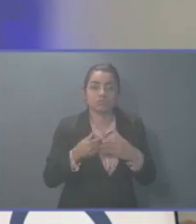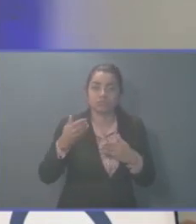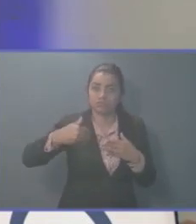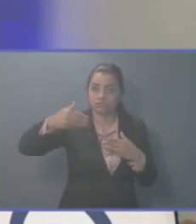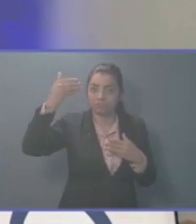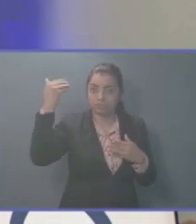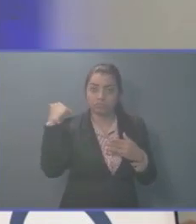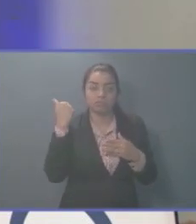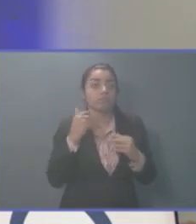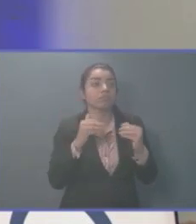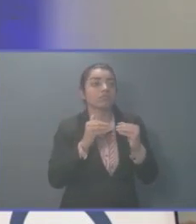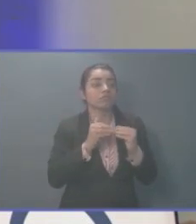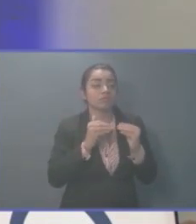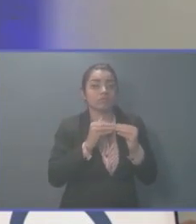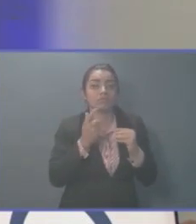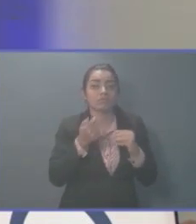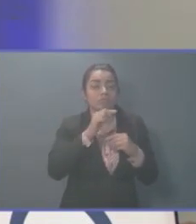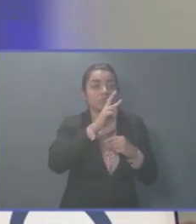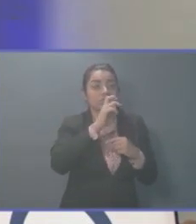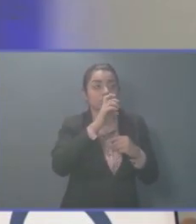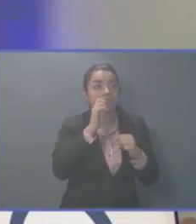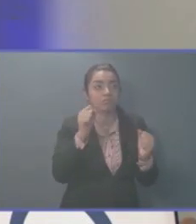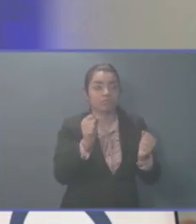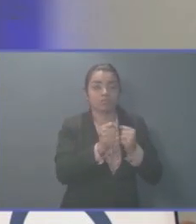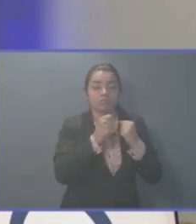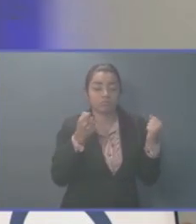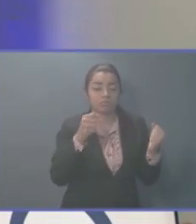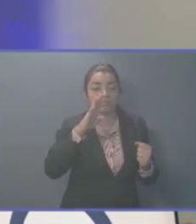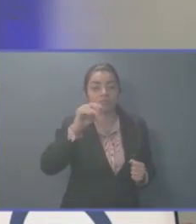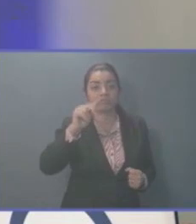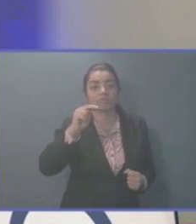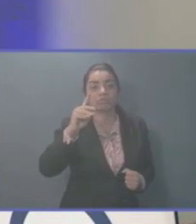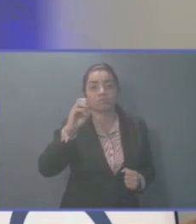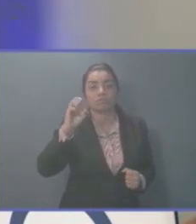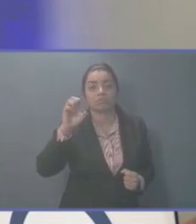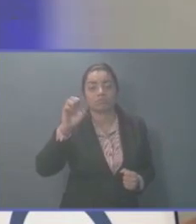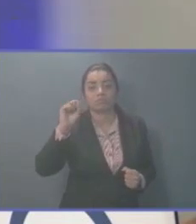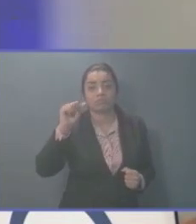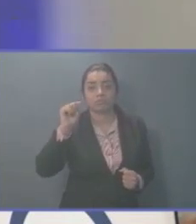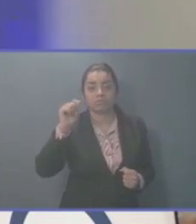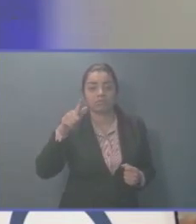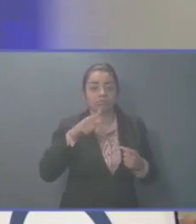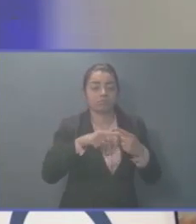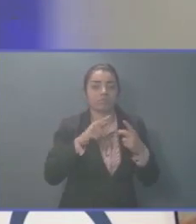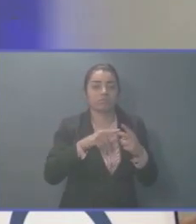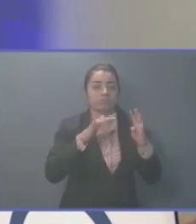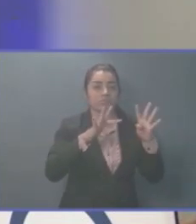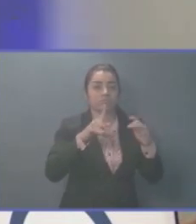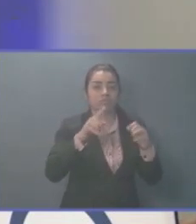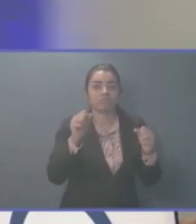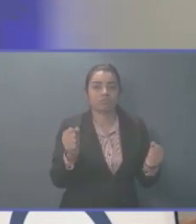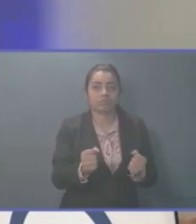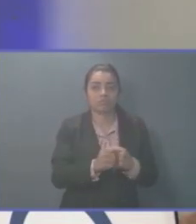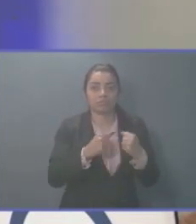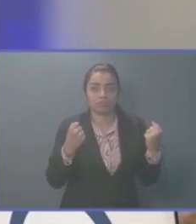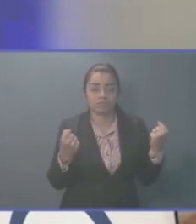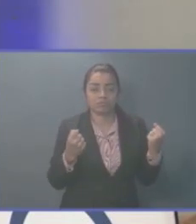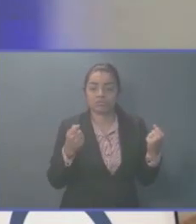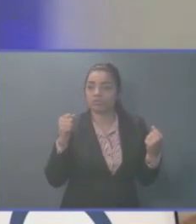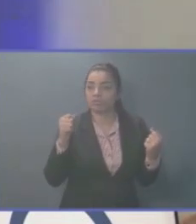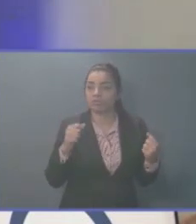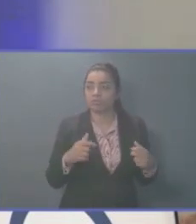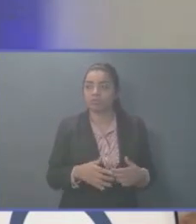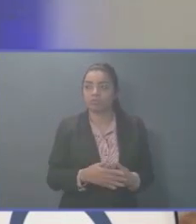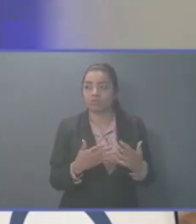pasado, además de otros 200 millones de Bandesal, los 91 millones en primera vuelta, es